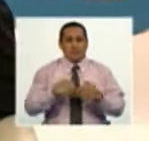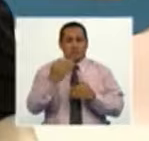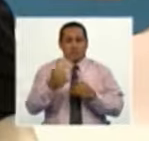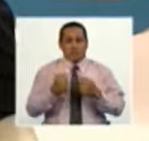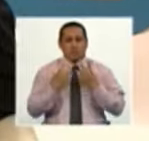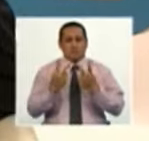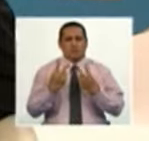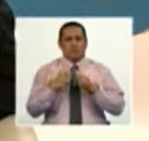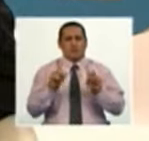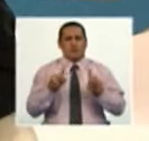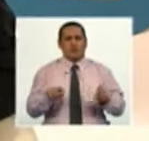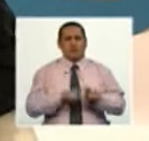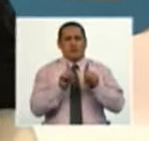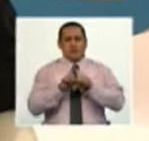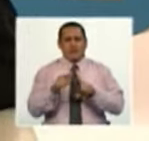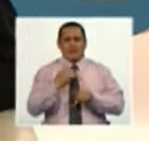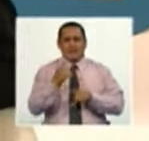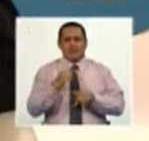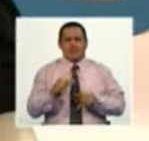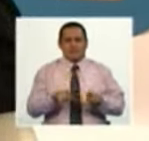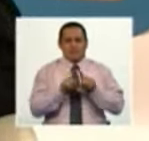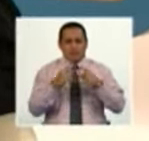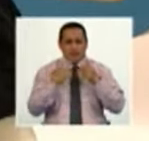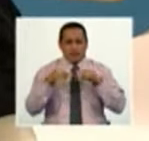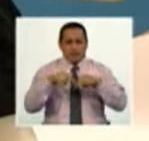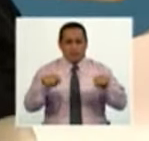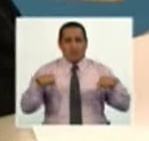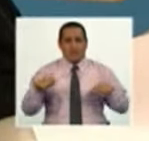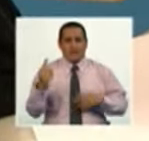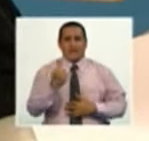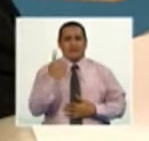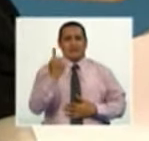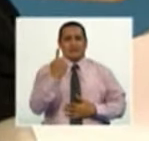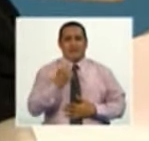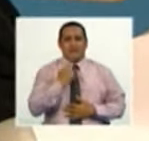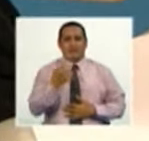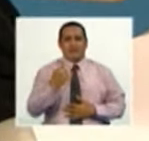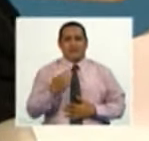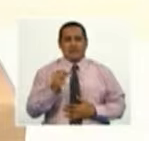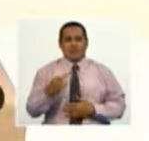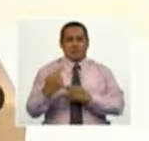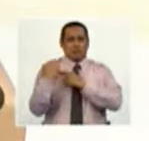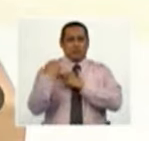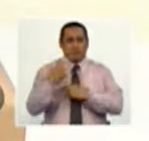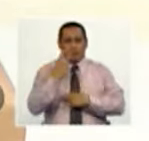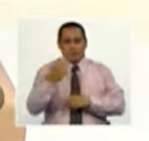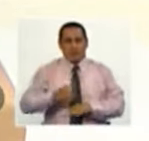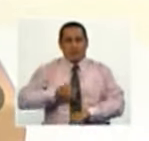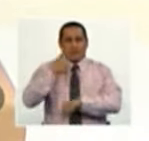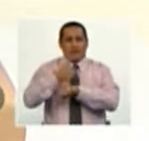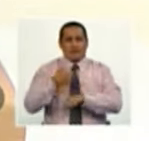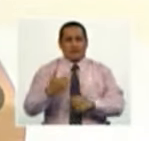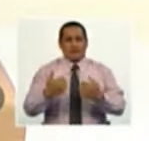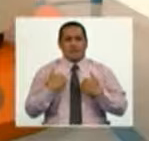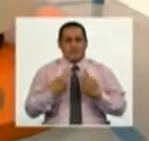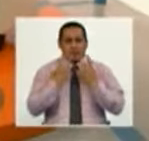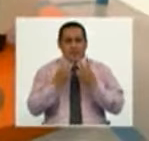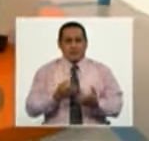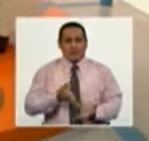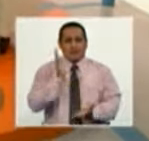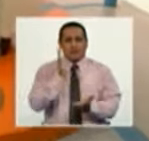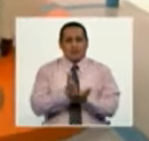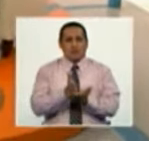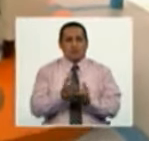hemos visto. Luego hay otro, es una vez que ya la pelota está en cancha del gerente general, o sea, en este caso del órgano que tiene la